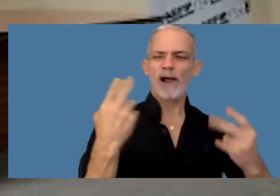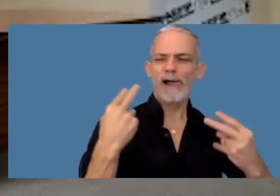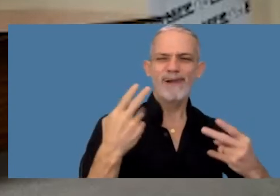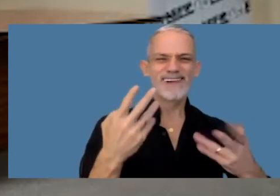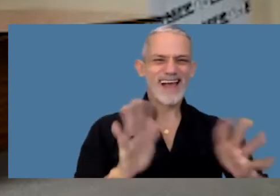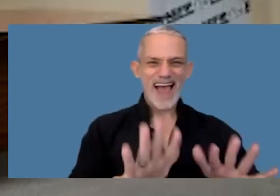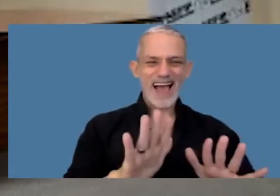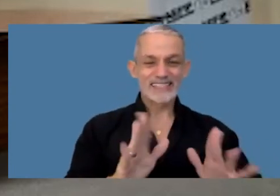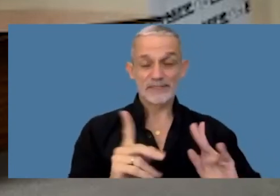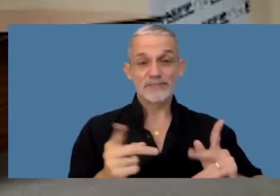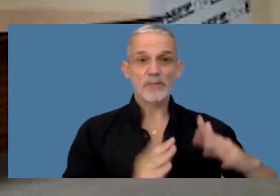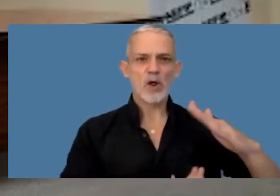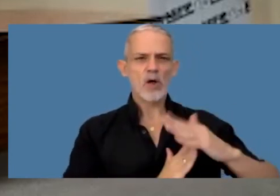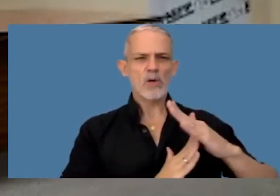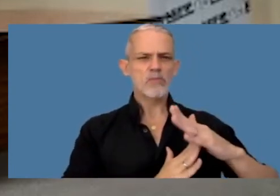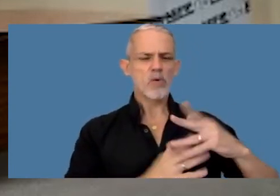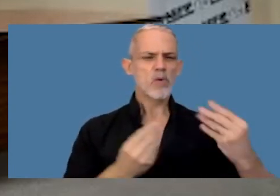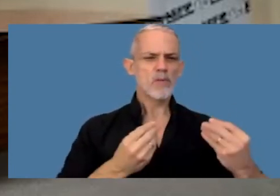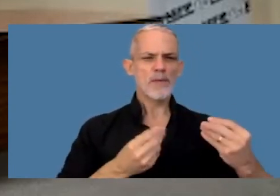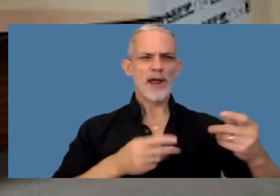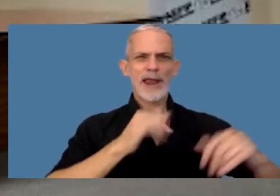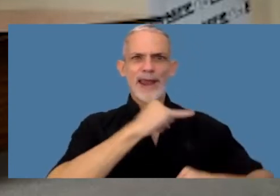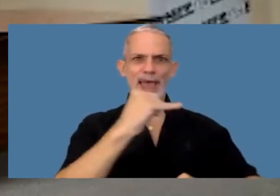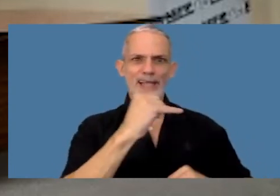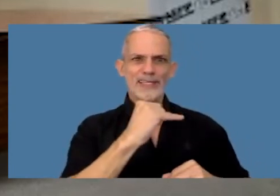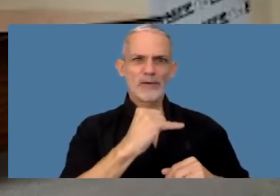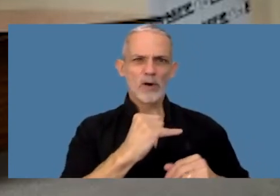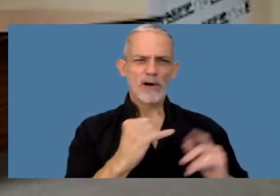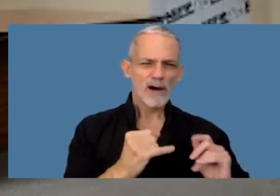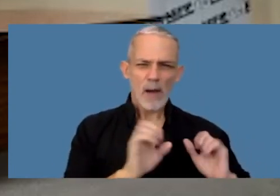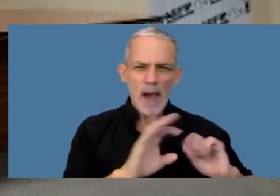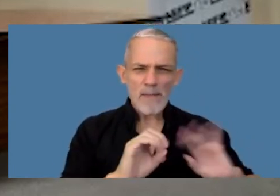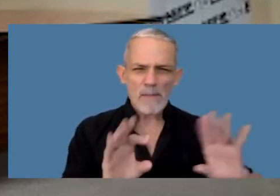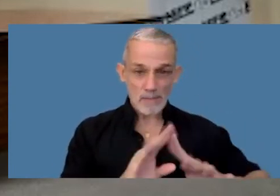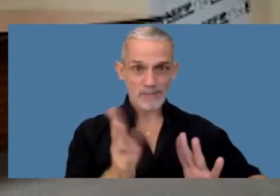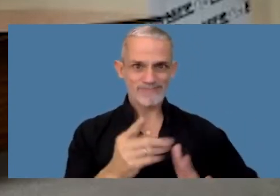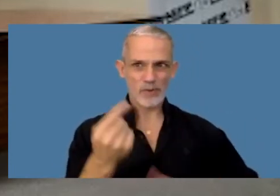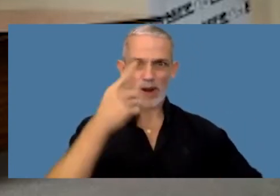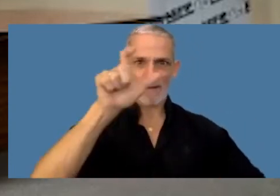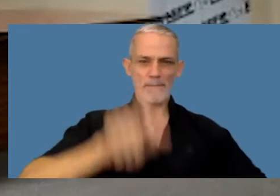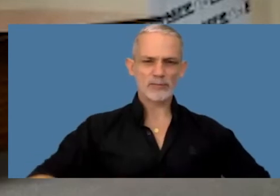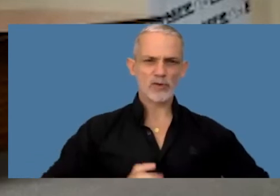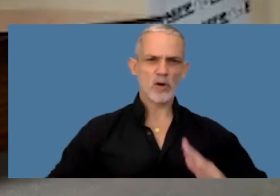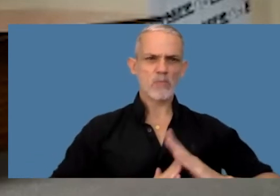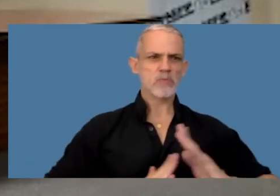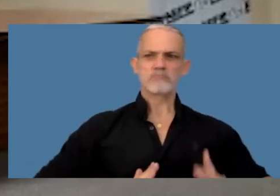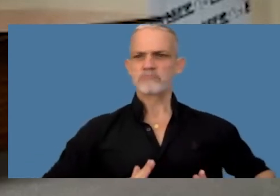es cuando ese liderazgo es negativo. El problema es cuando tenemos a alguien que es disruptivo.